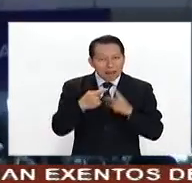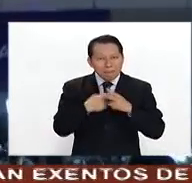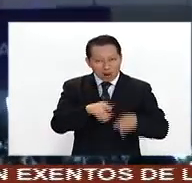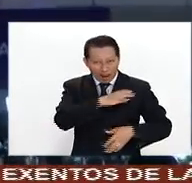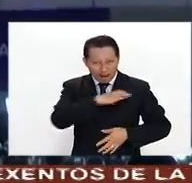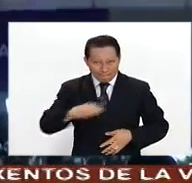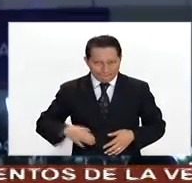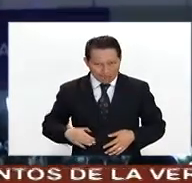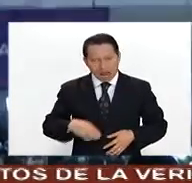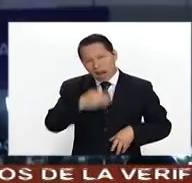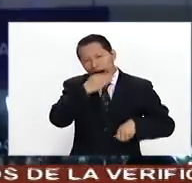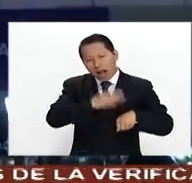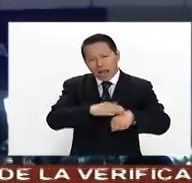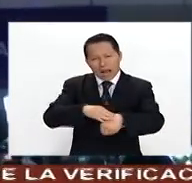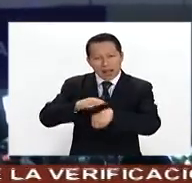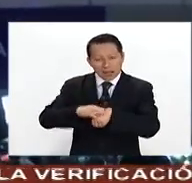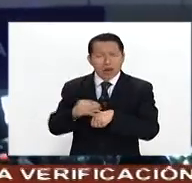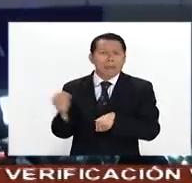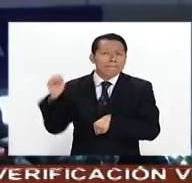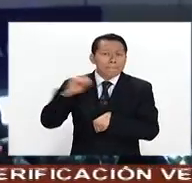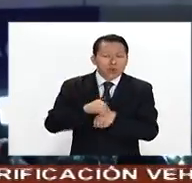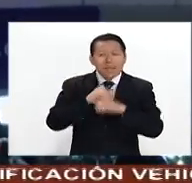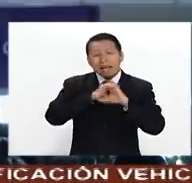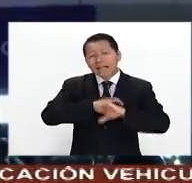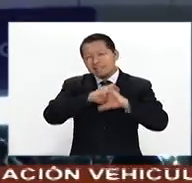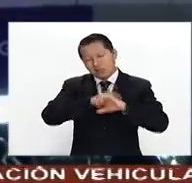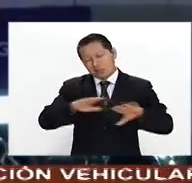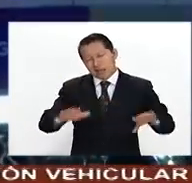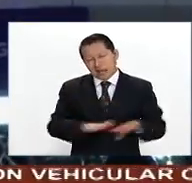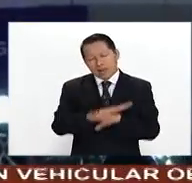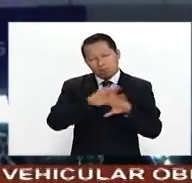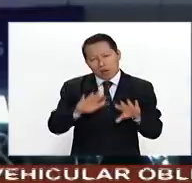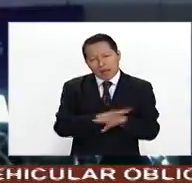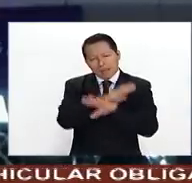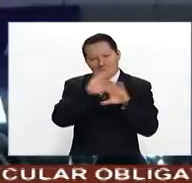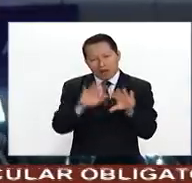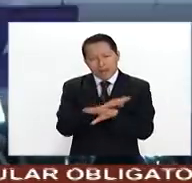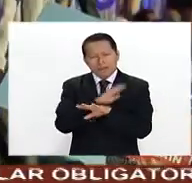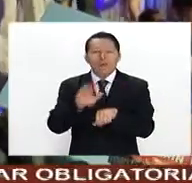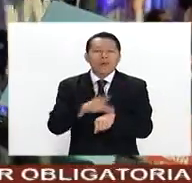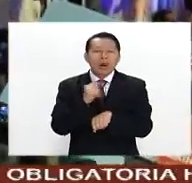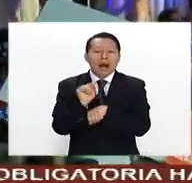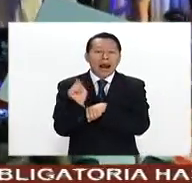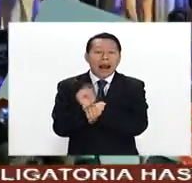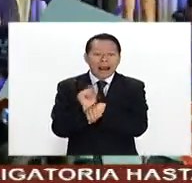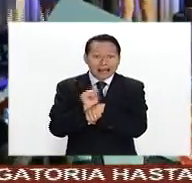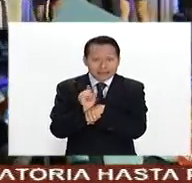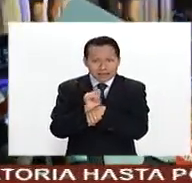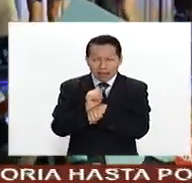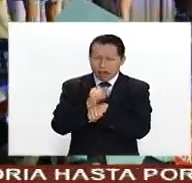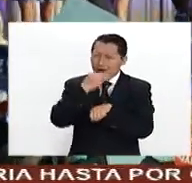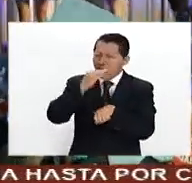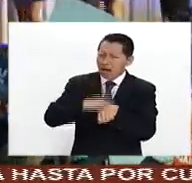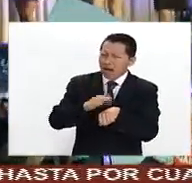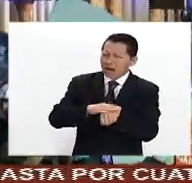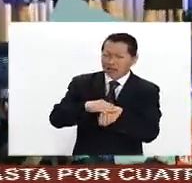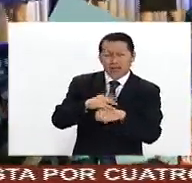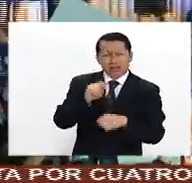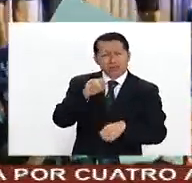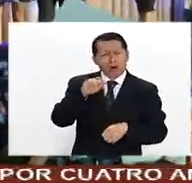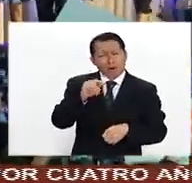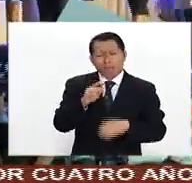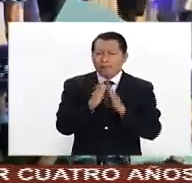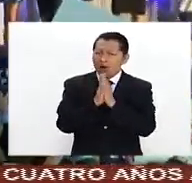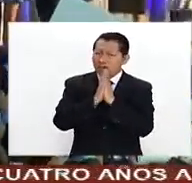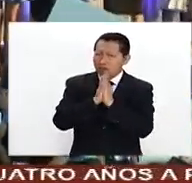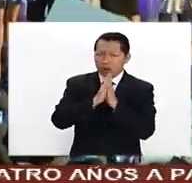de campaña ponía diferentes canciones, iba cambiando porque los artistas de los que ponía la canción salían a decir: señor Donald Trump, por favor,